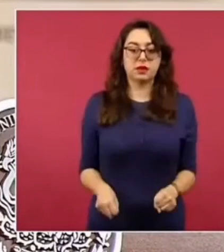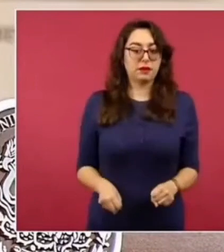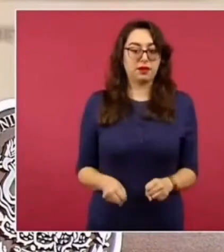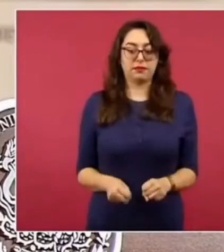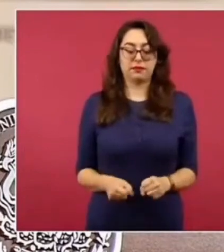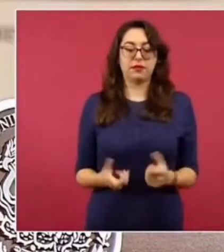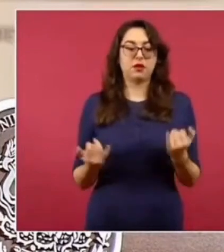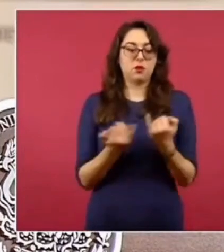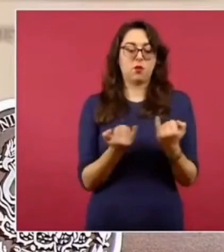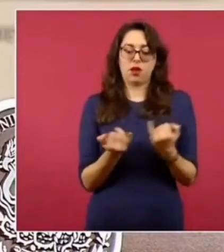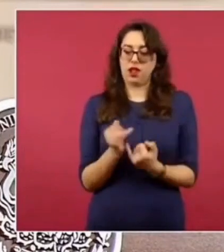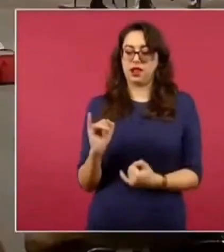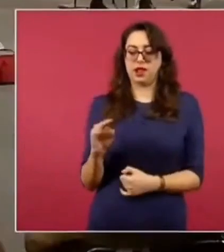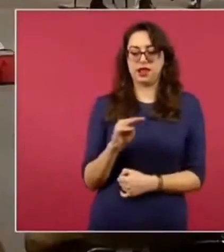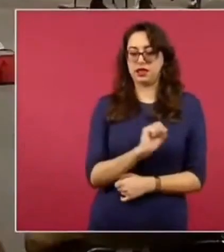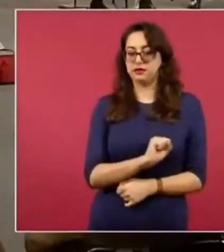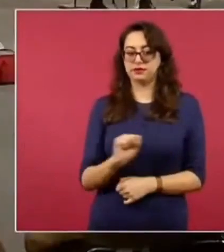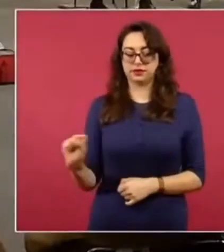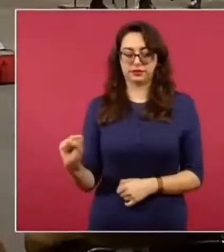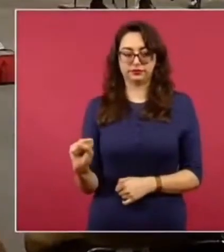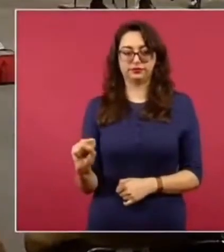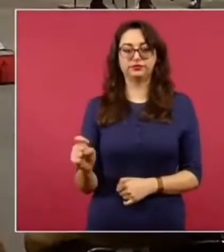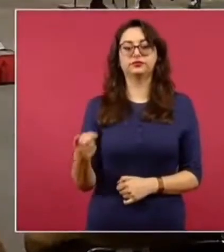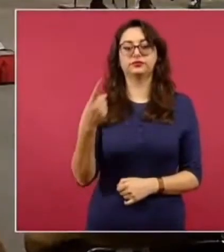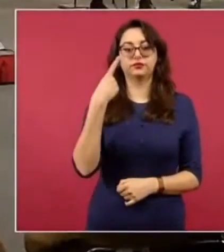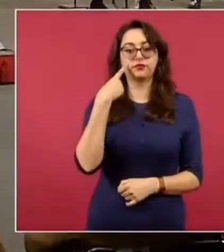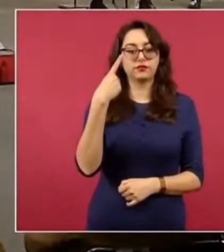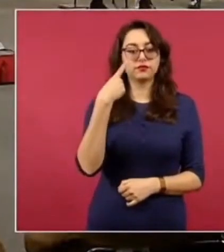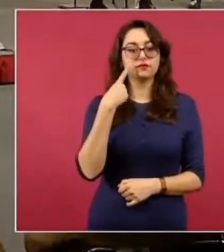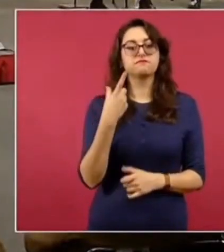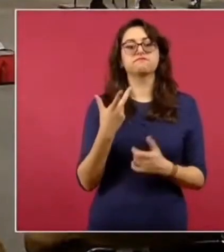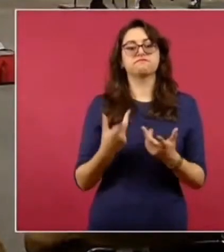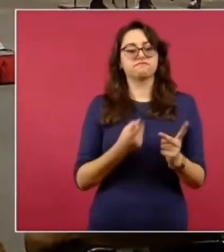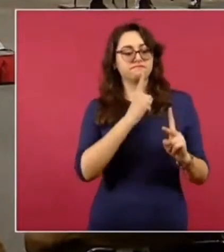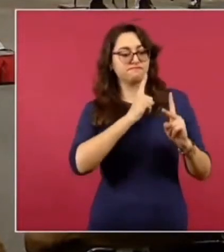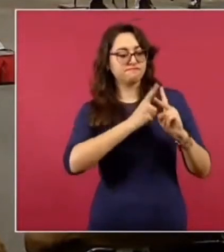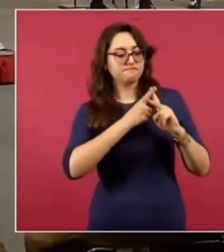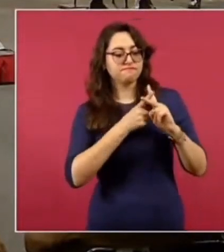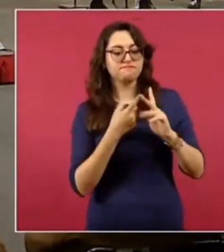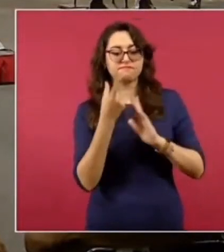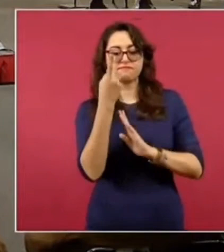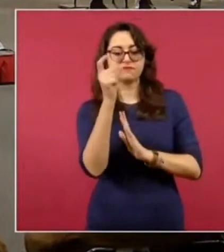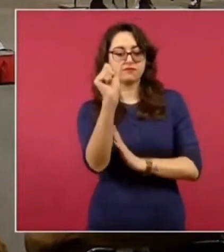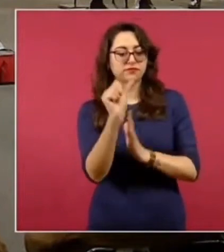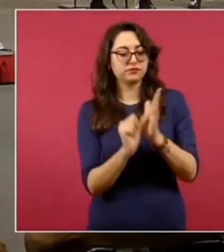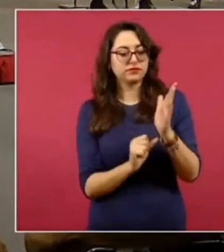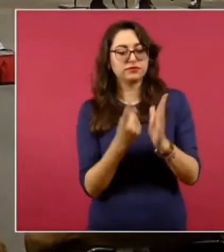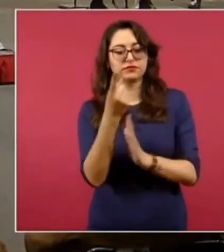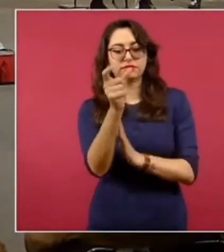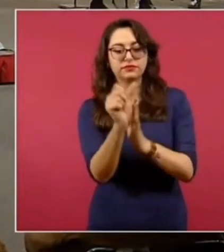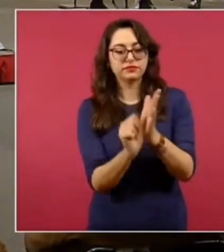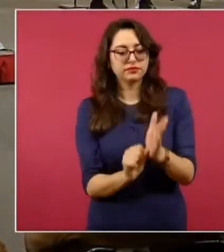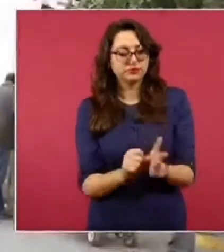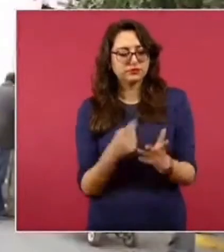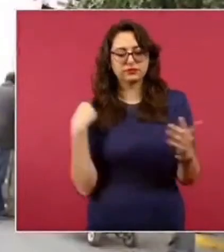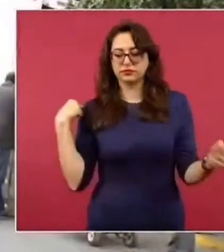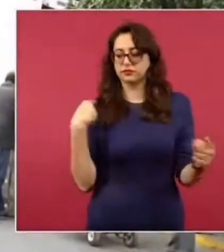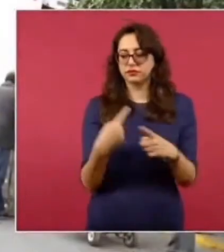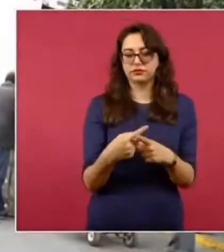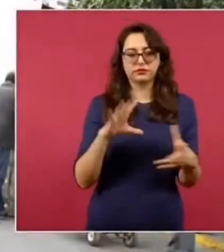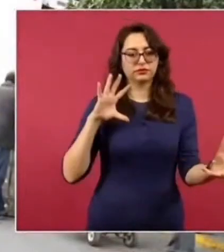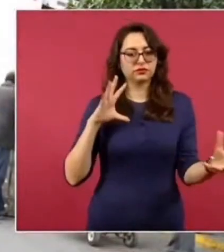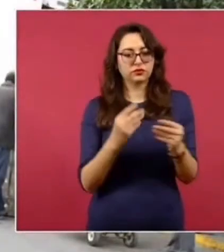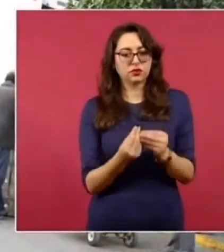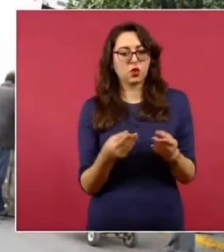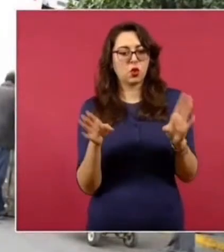diferente? Primero, porque se hacen consumos promedios mensuales, es decir, ¿cuál fue el consumo promedio en un mes